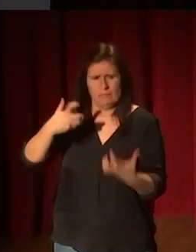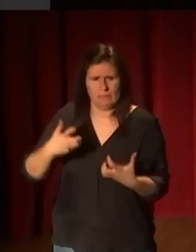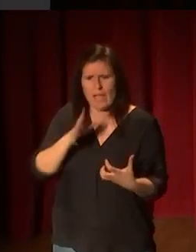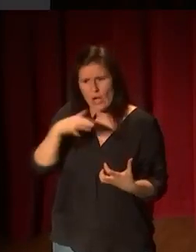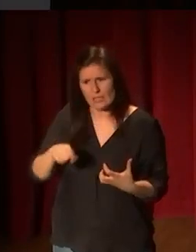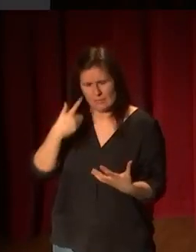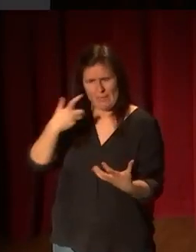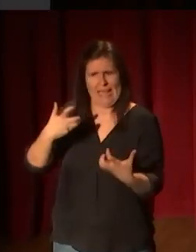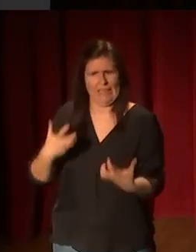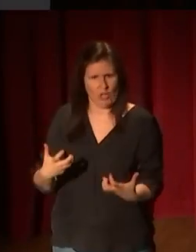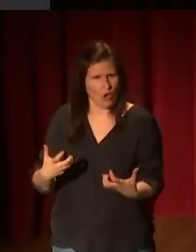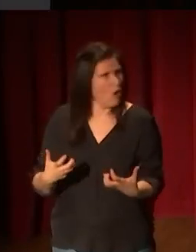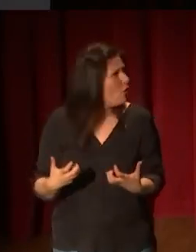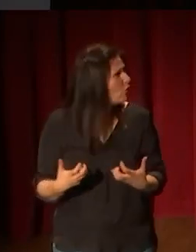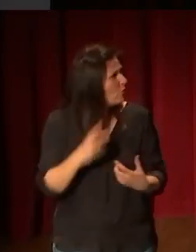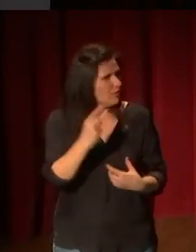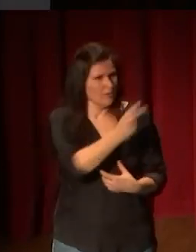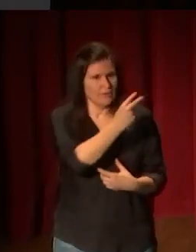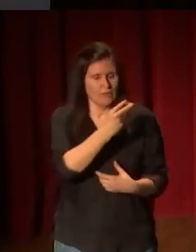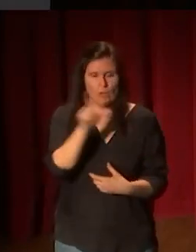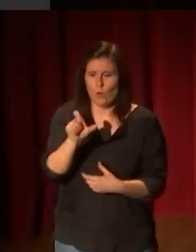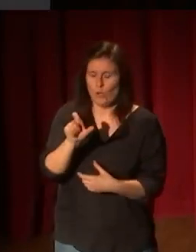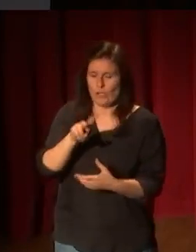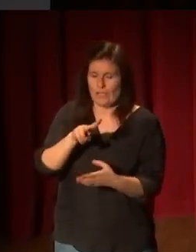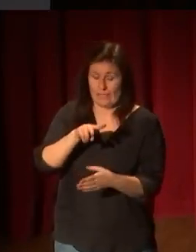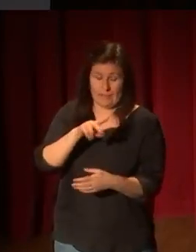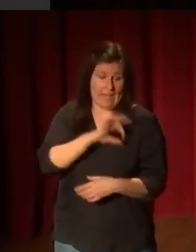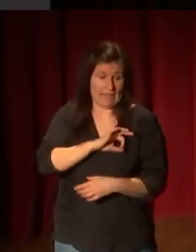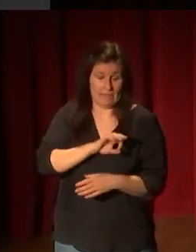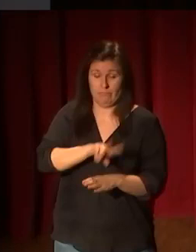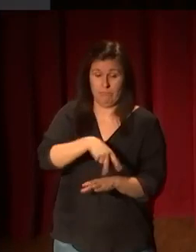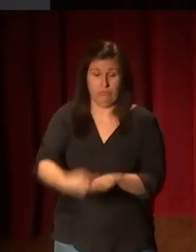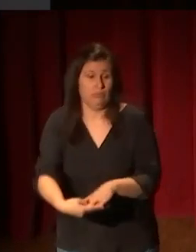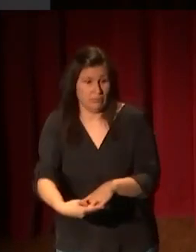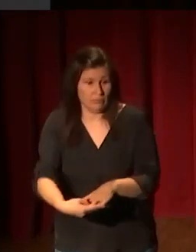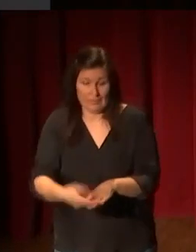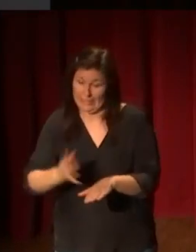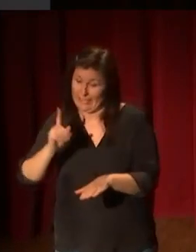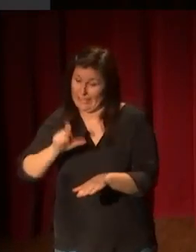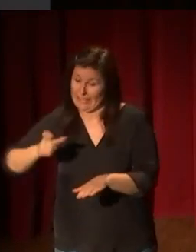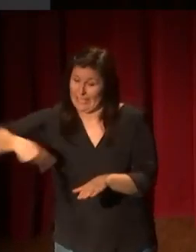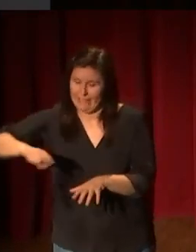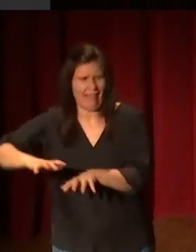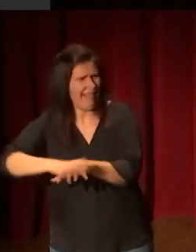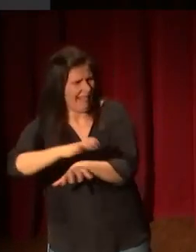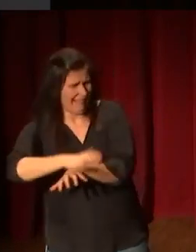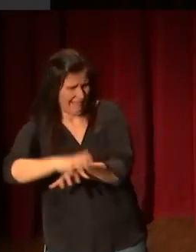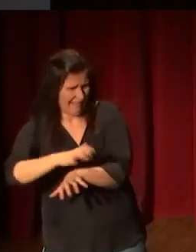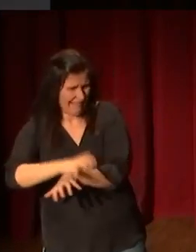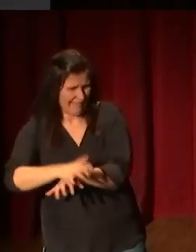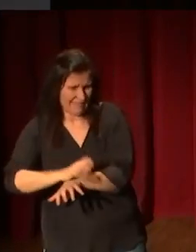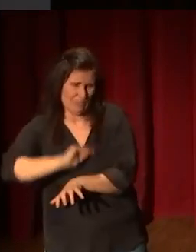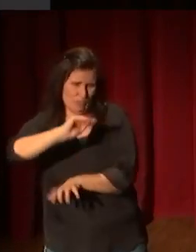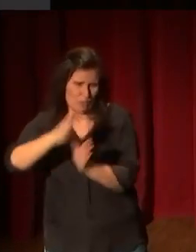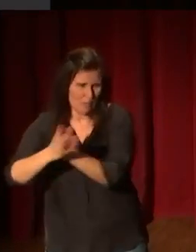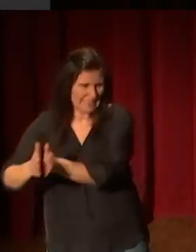llaman hoy la atención de nosotros como espectadores la caída de uno de los caballeros provoca la risa y la foca se la jocosidad entre todos sus